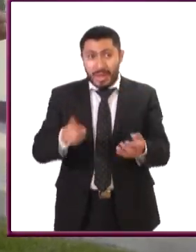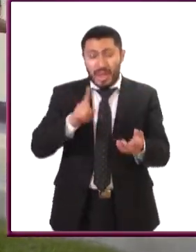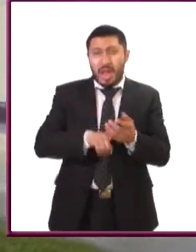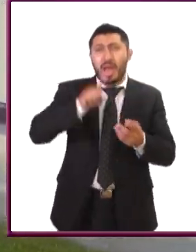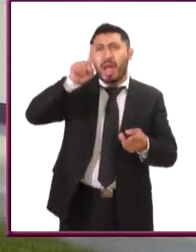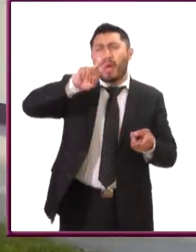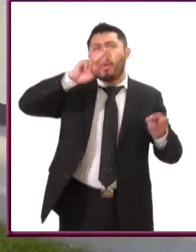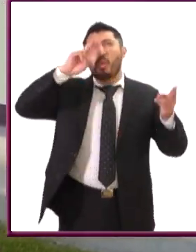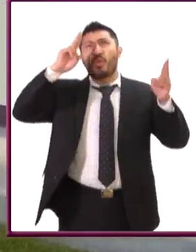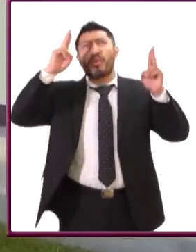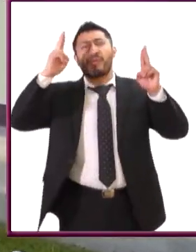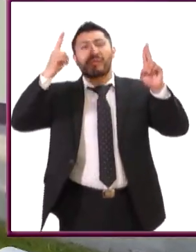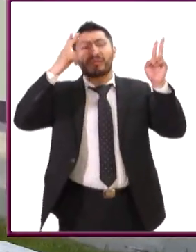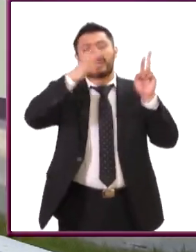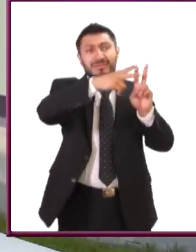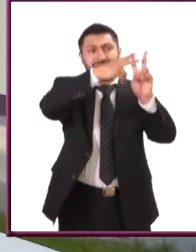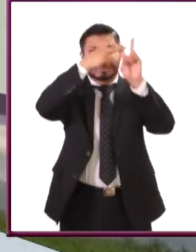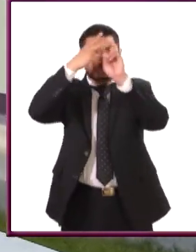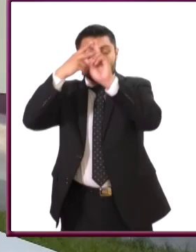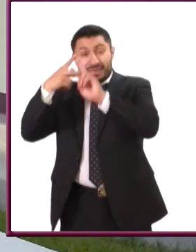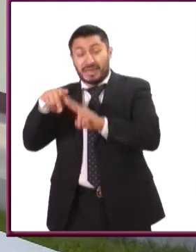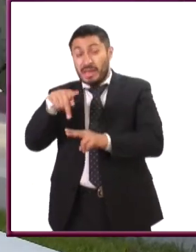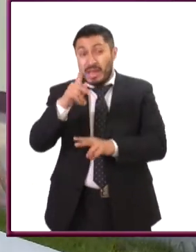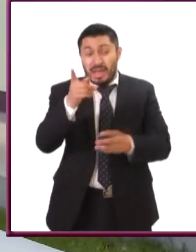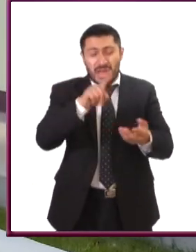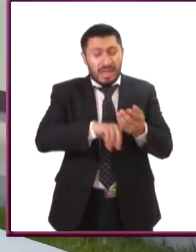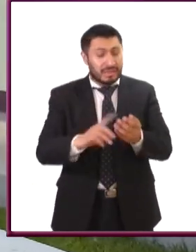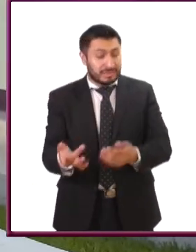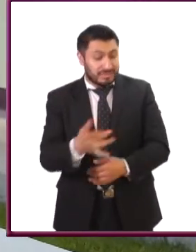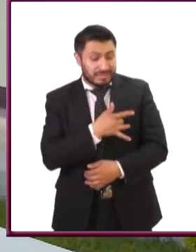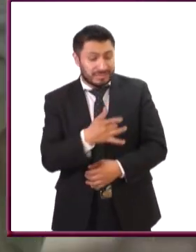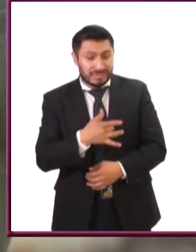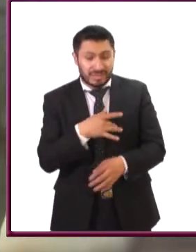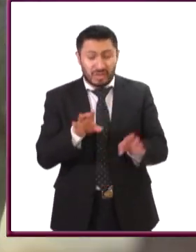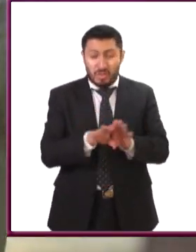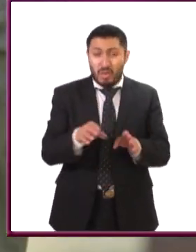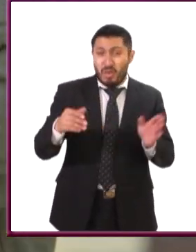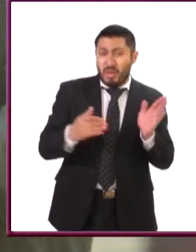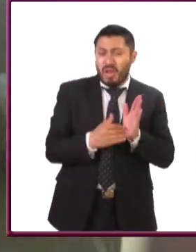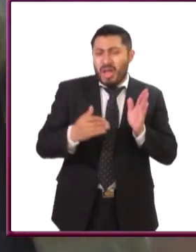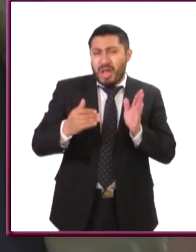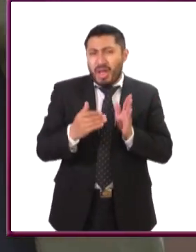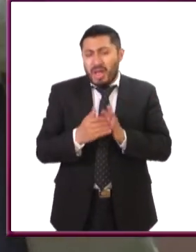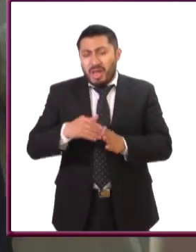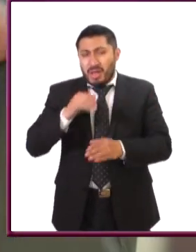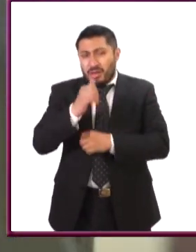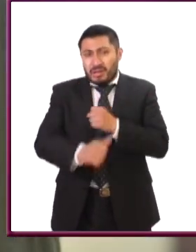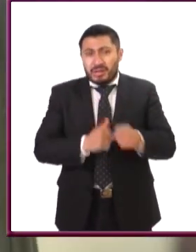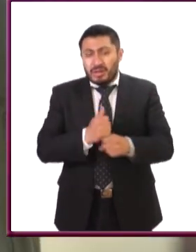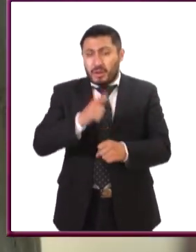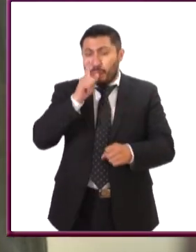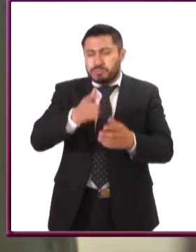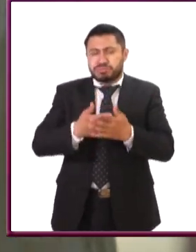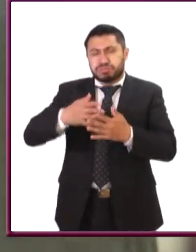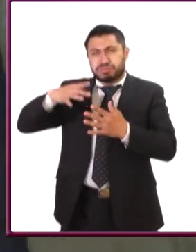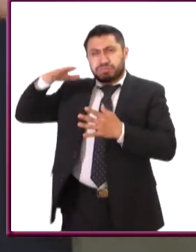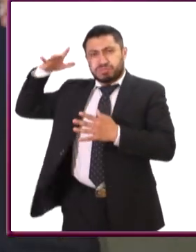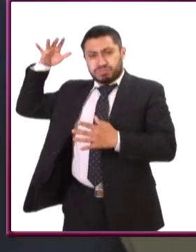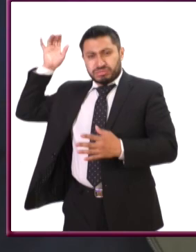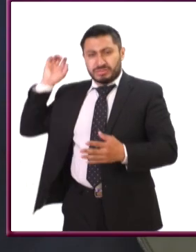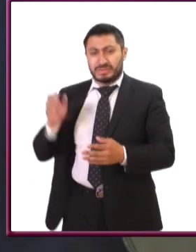se creó en el supercúmulo de estrellas de Fénix, pero que un átomo de tu corazón se formó a millones de años luz